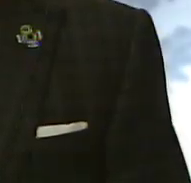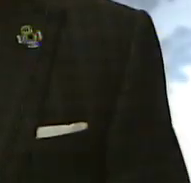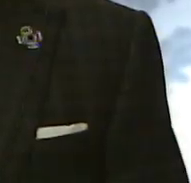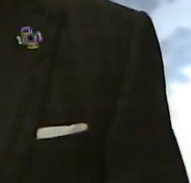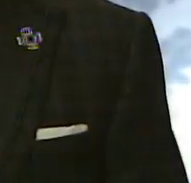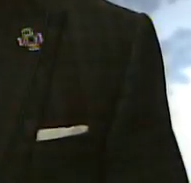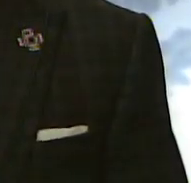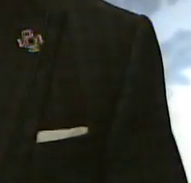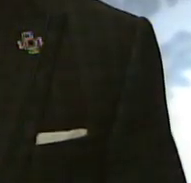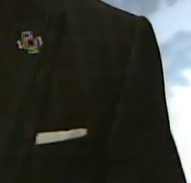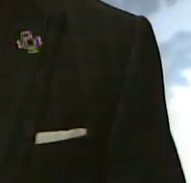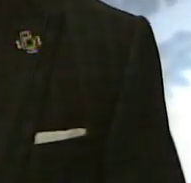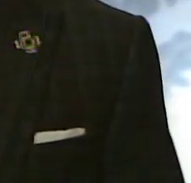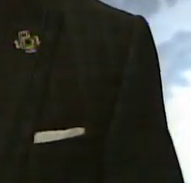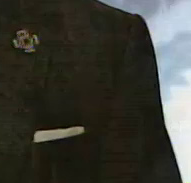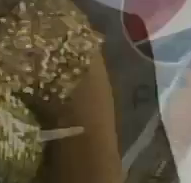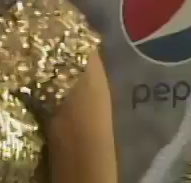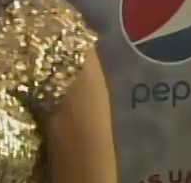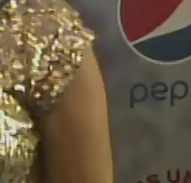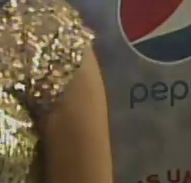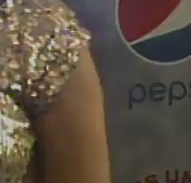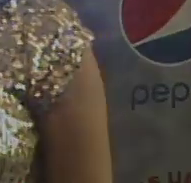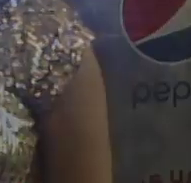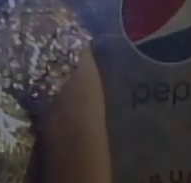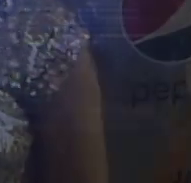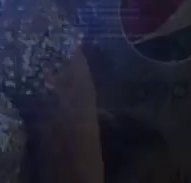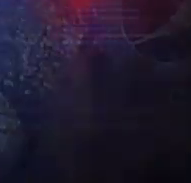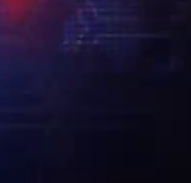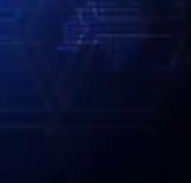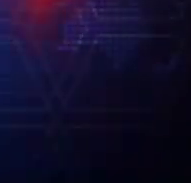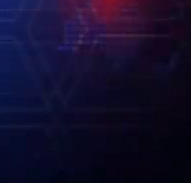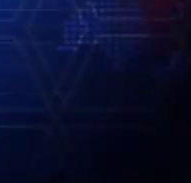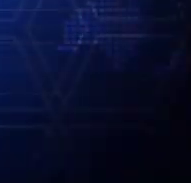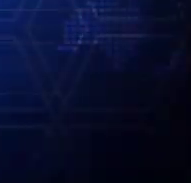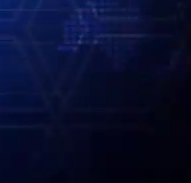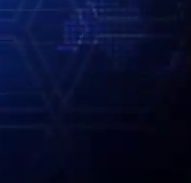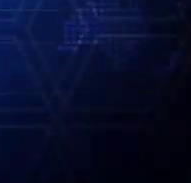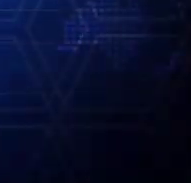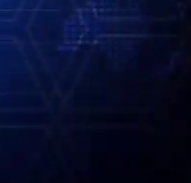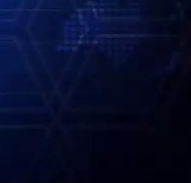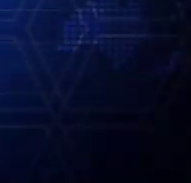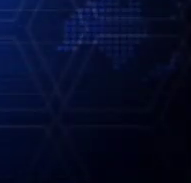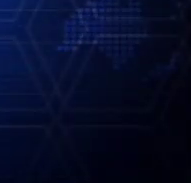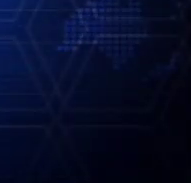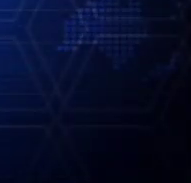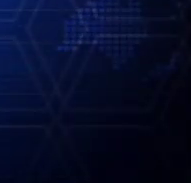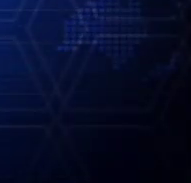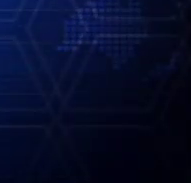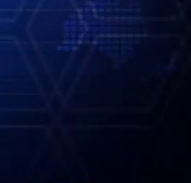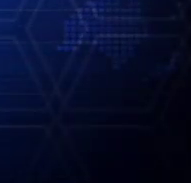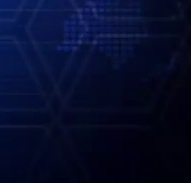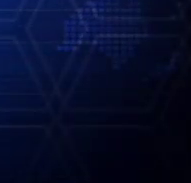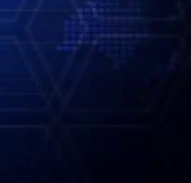Fui yo, supo enseñarte el camino del amor.